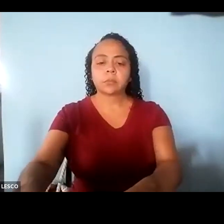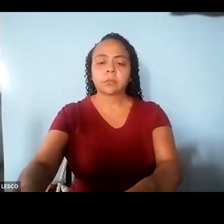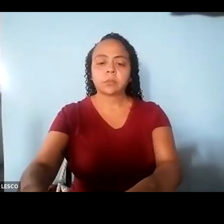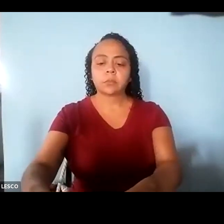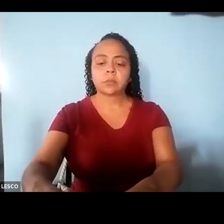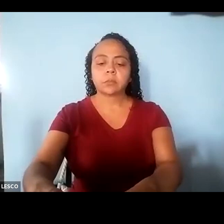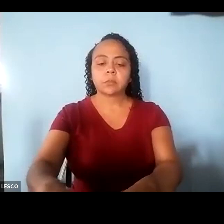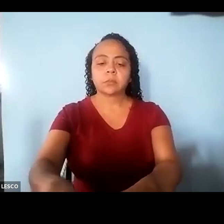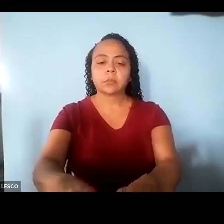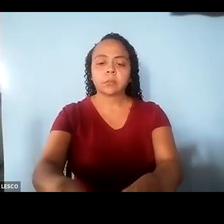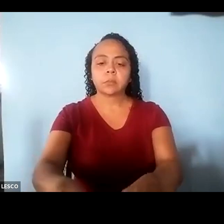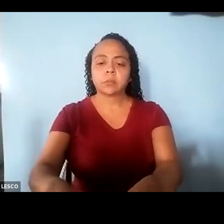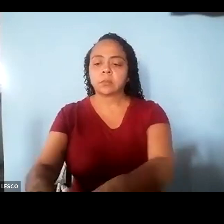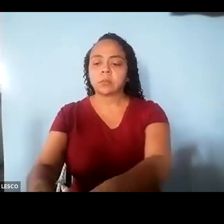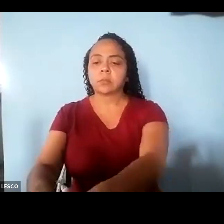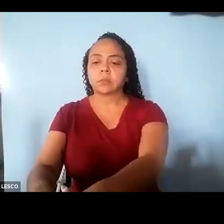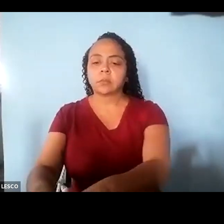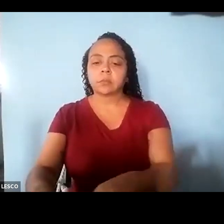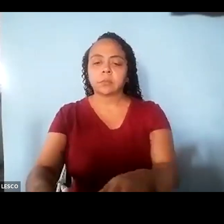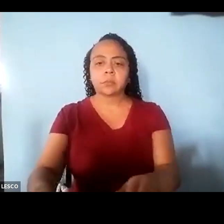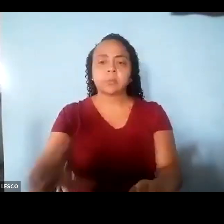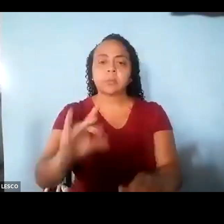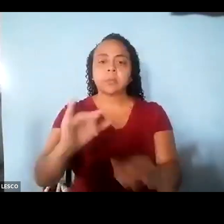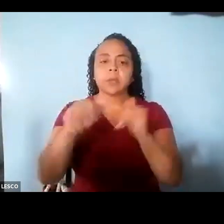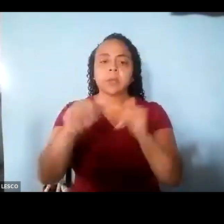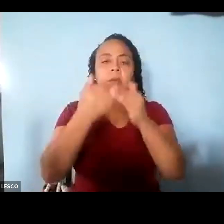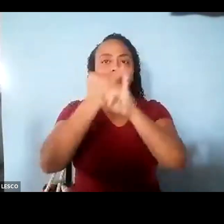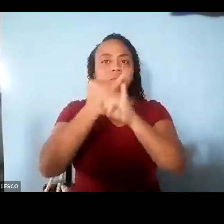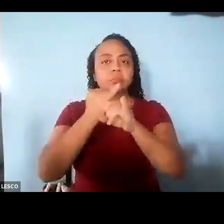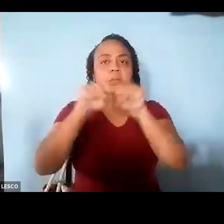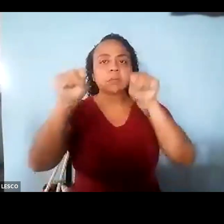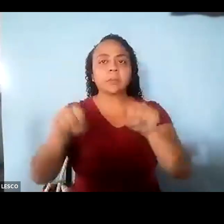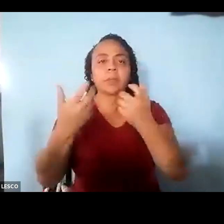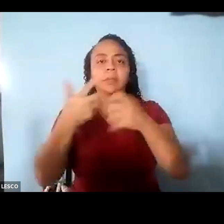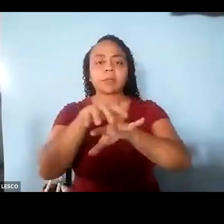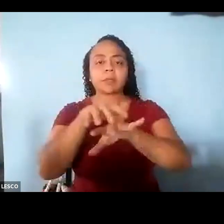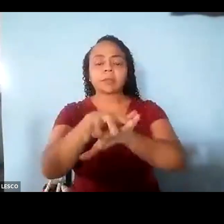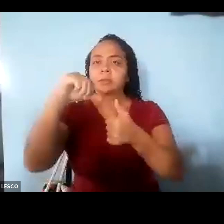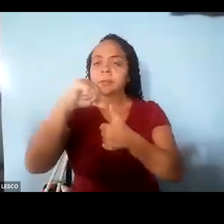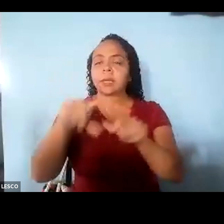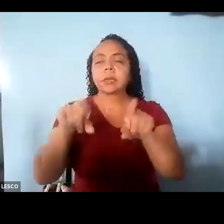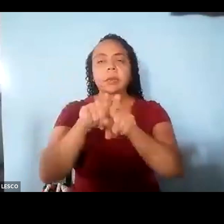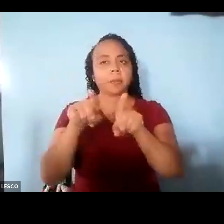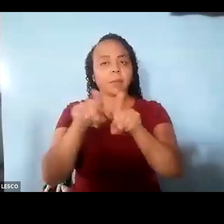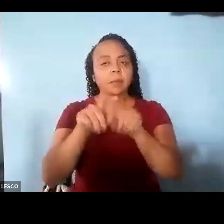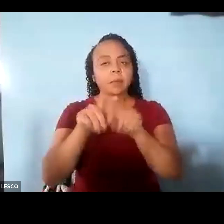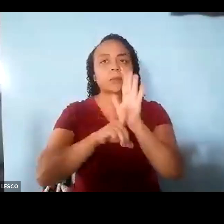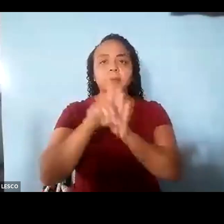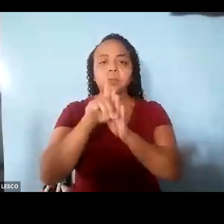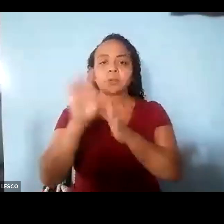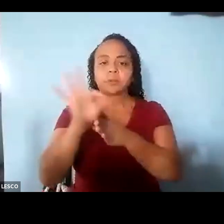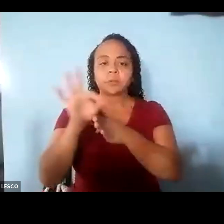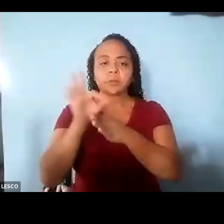junto a joel díaz ran y todas las instancias del sistema de la integración centroamericana que también están desarrollando un papel muy